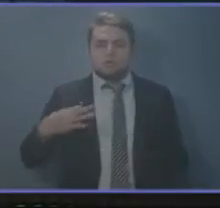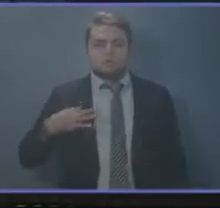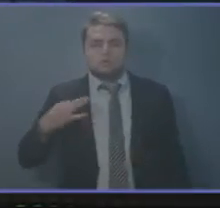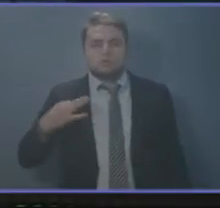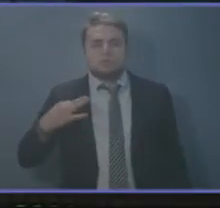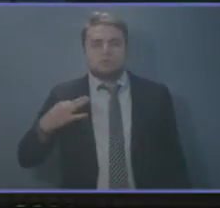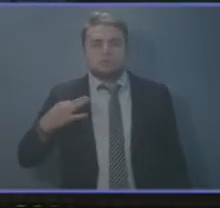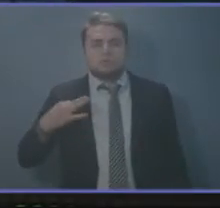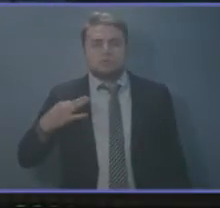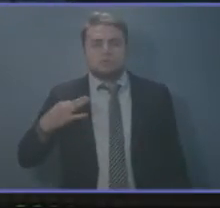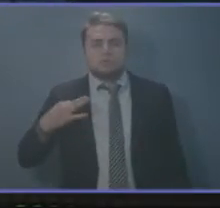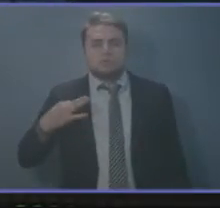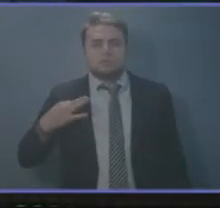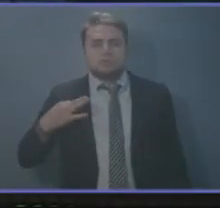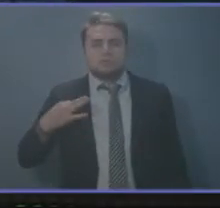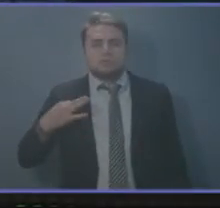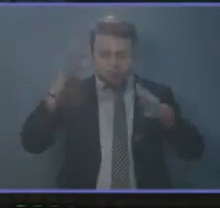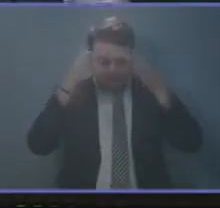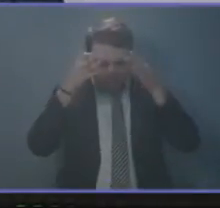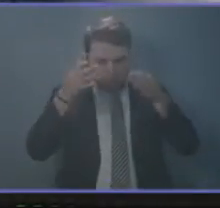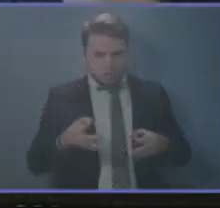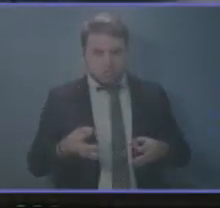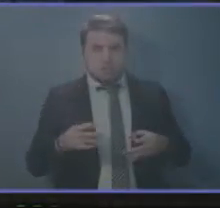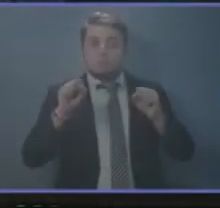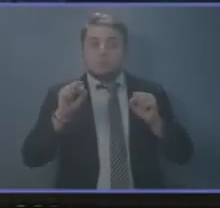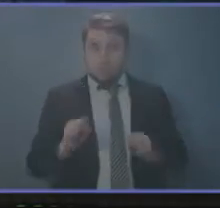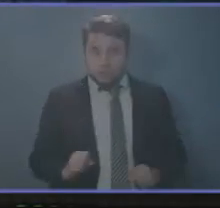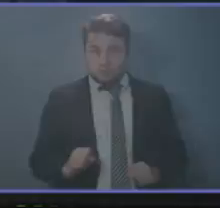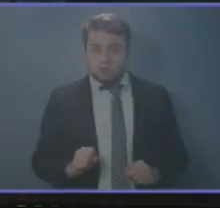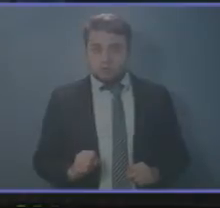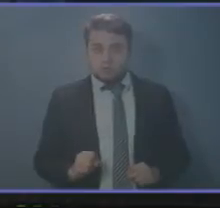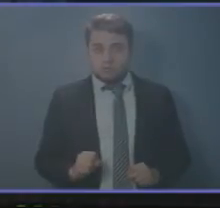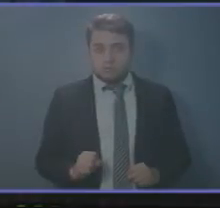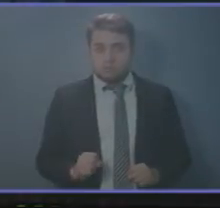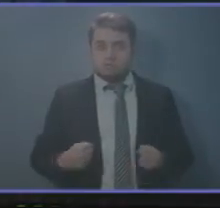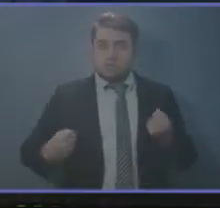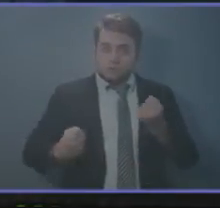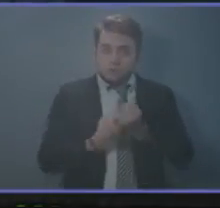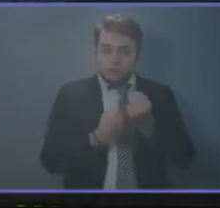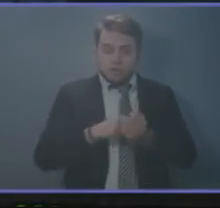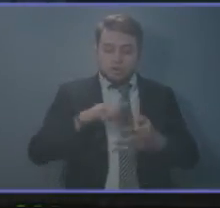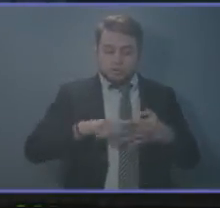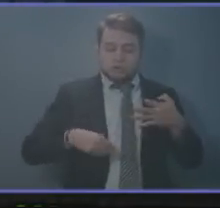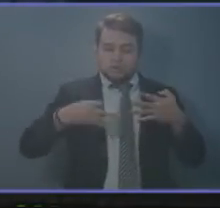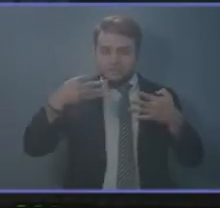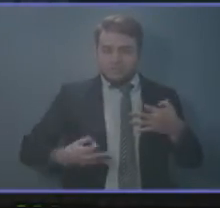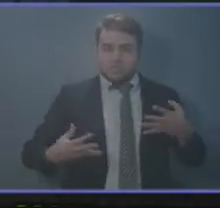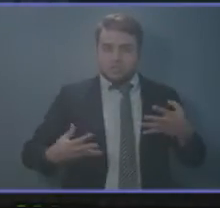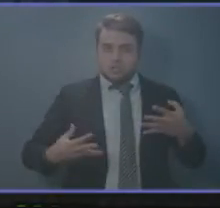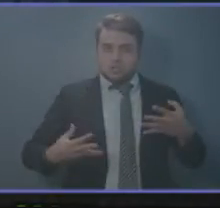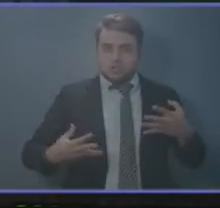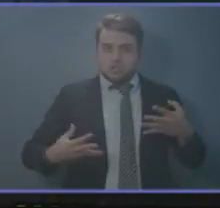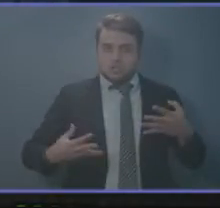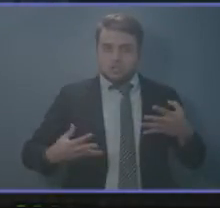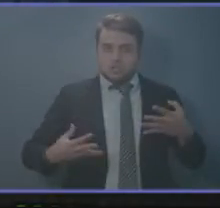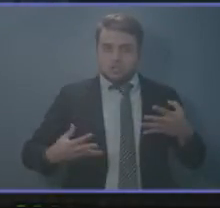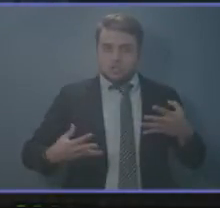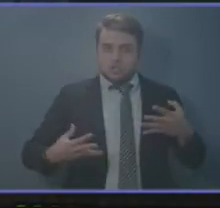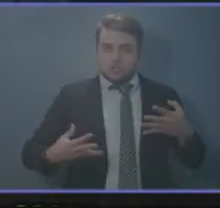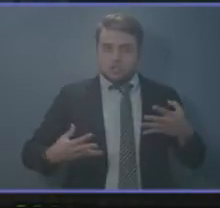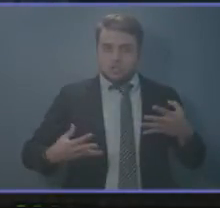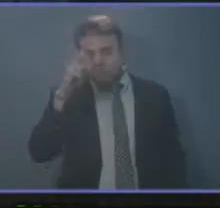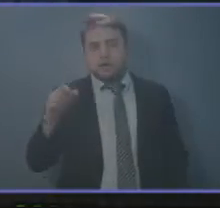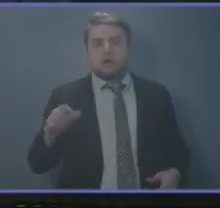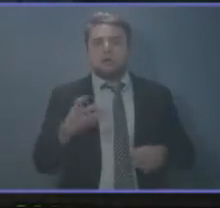votemos por este dictamen y le garanticemos de esta manera este derecho social a los trabajadores del sector